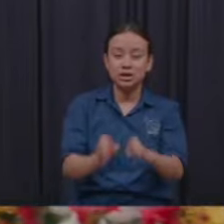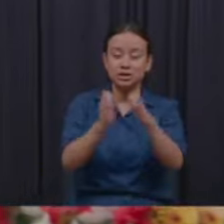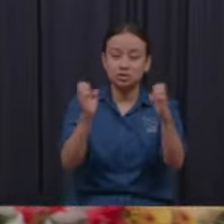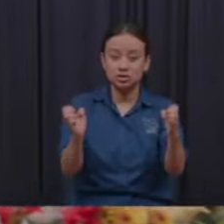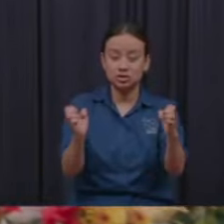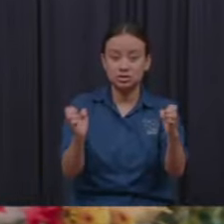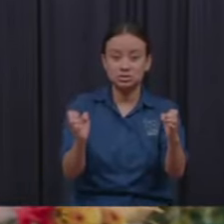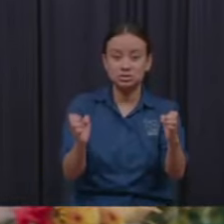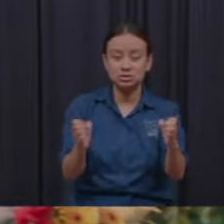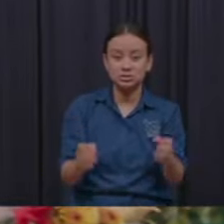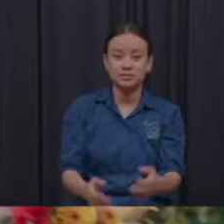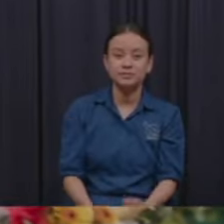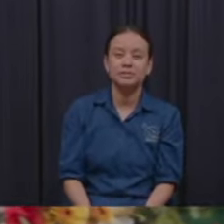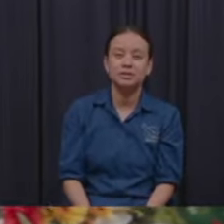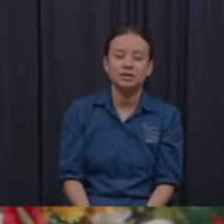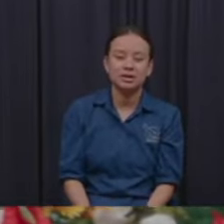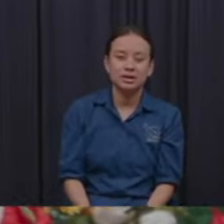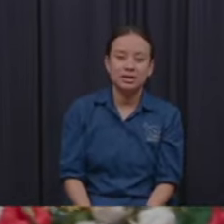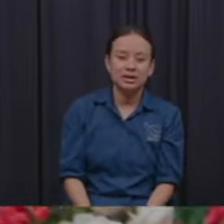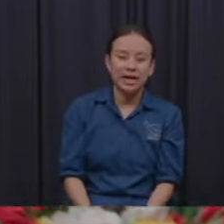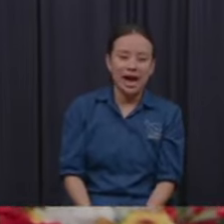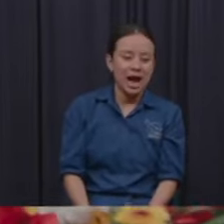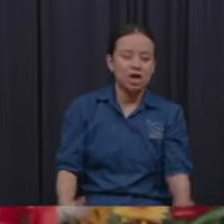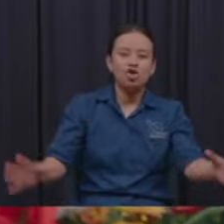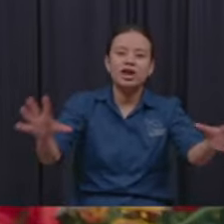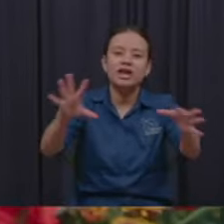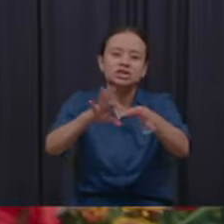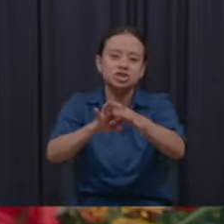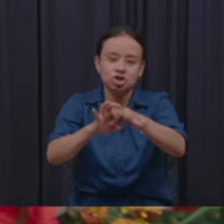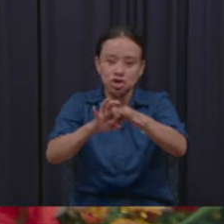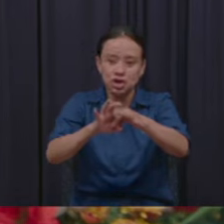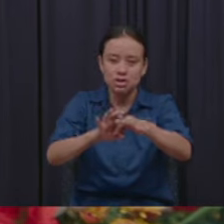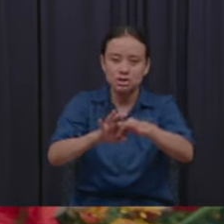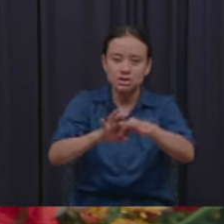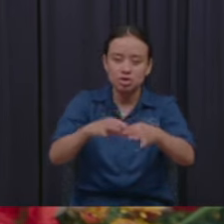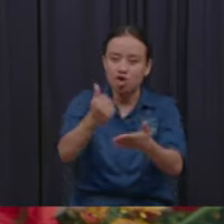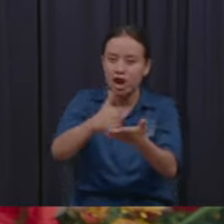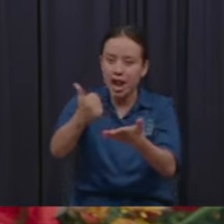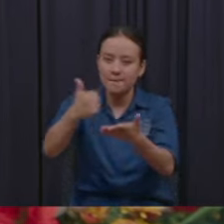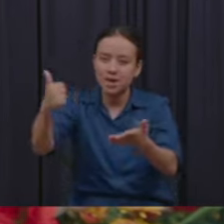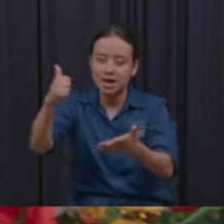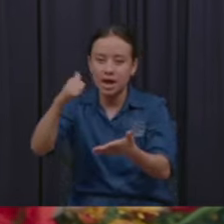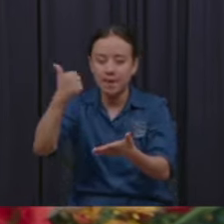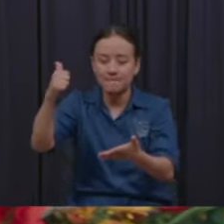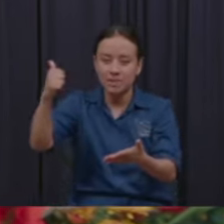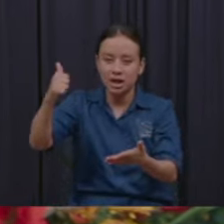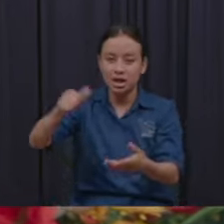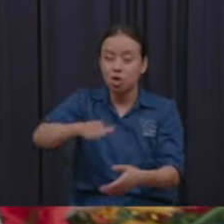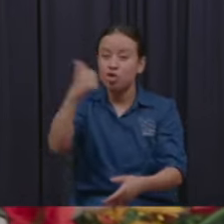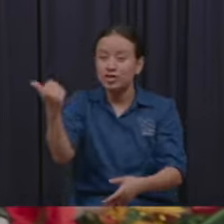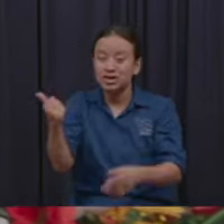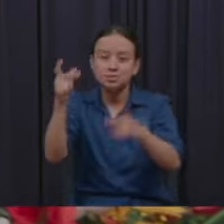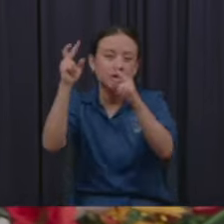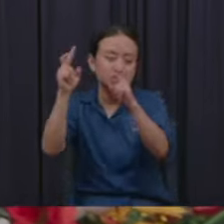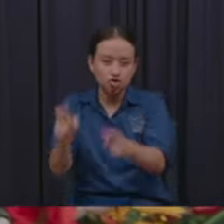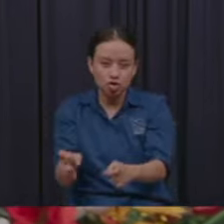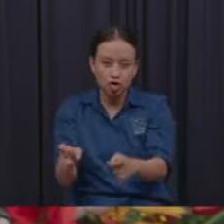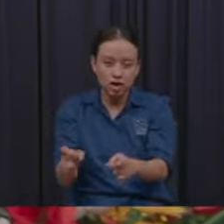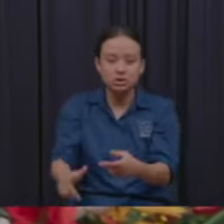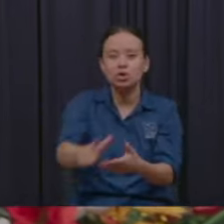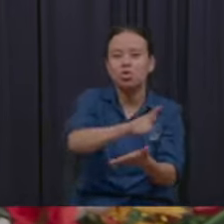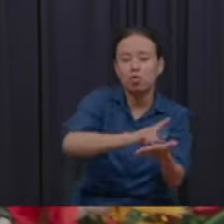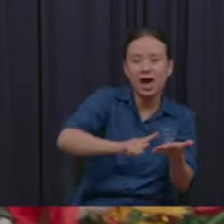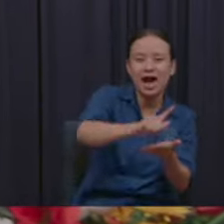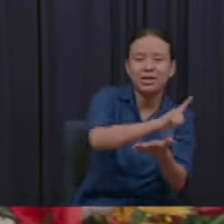revisar si hay ataduras almáticas a personas, lugares y recuerdos